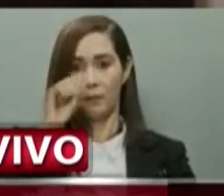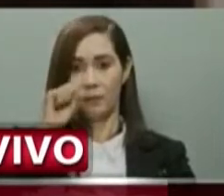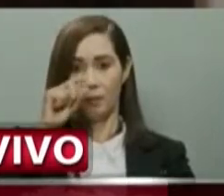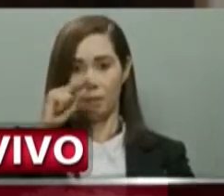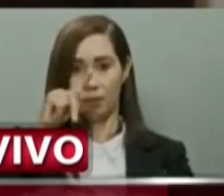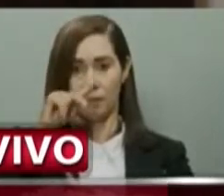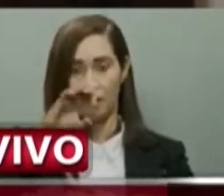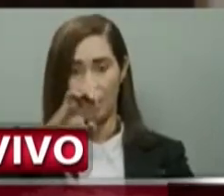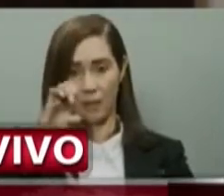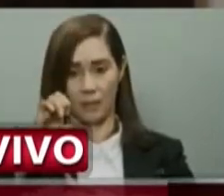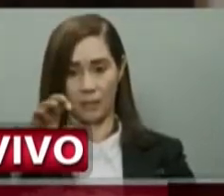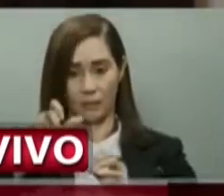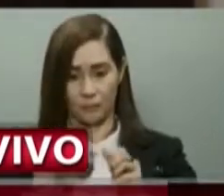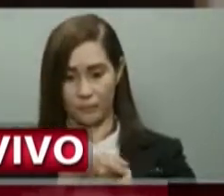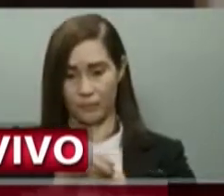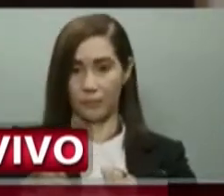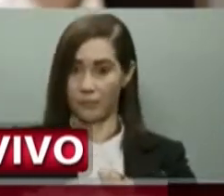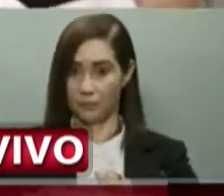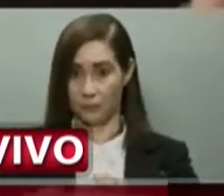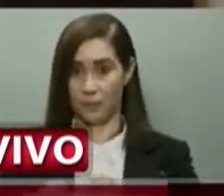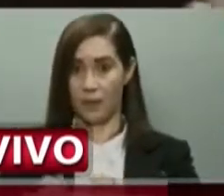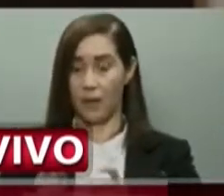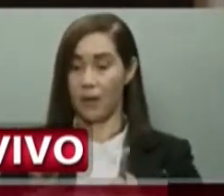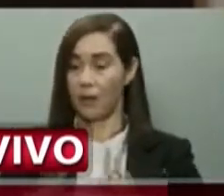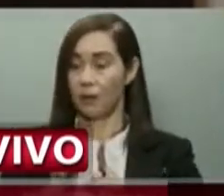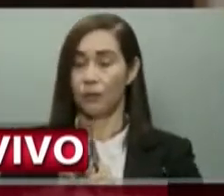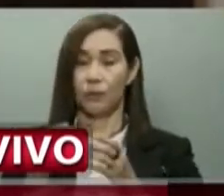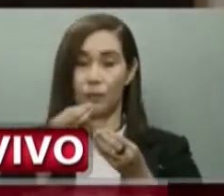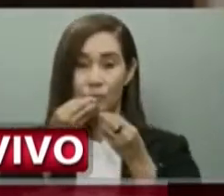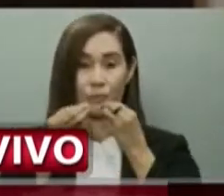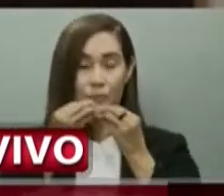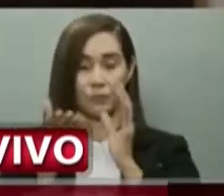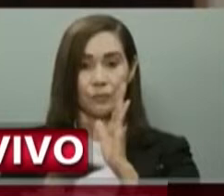de los fertilizantes, eso impacta entonces a todos los productos